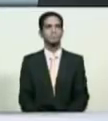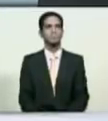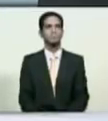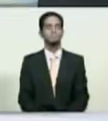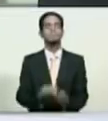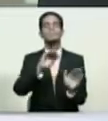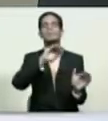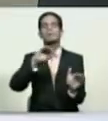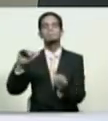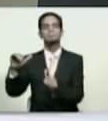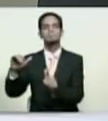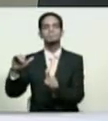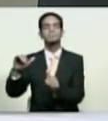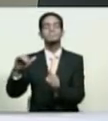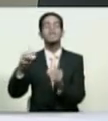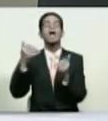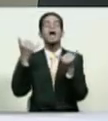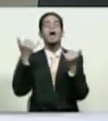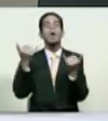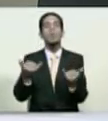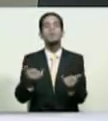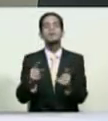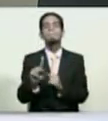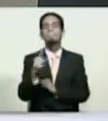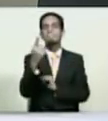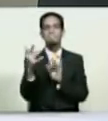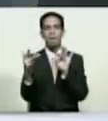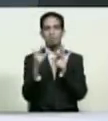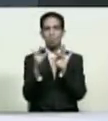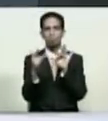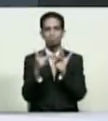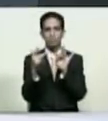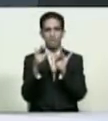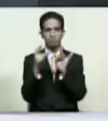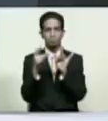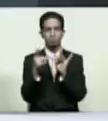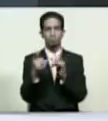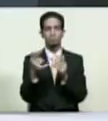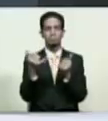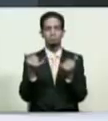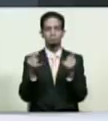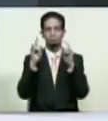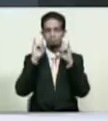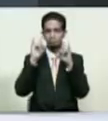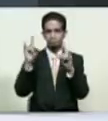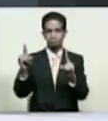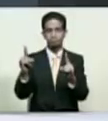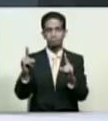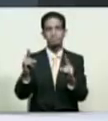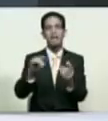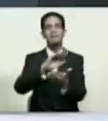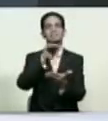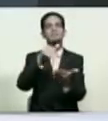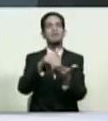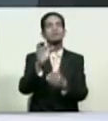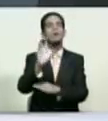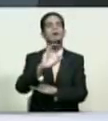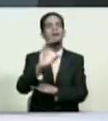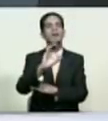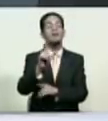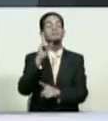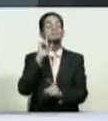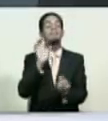Vamos ahora a cambiar de tema y ahora mismo haremos el primer contacto en vivo y directo a esta hora en la emisión meridiana de la noticia. Nos vamos al centro de Caracas, exactamente al